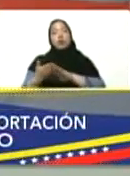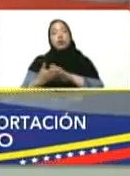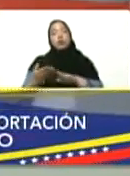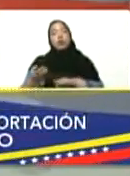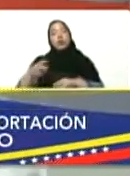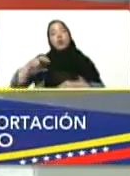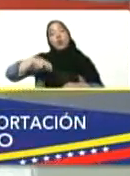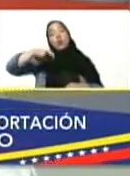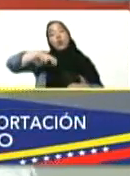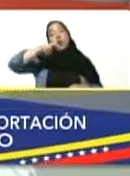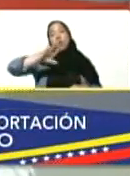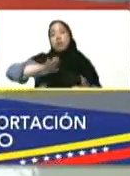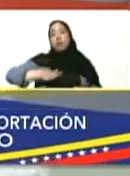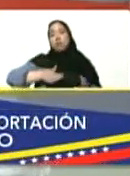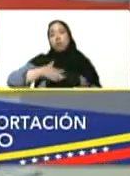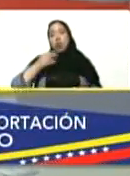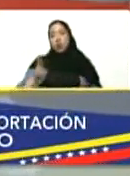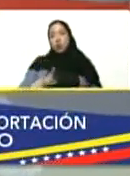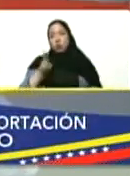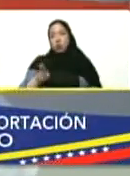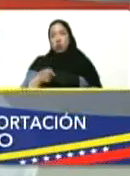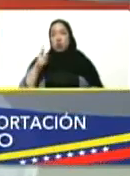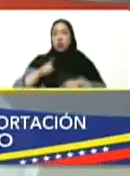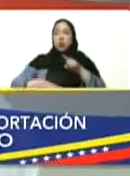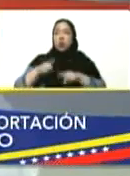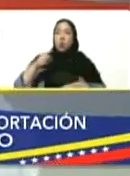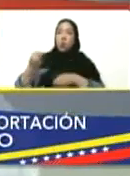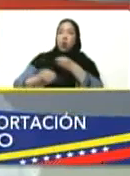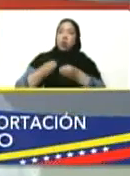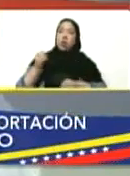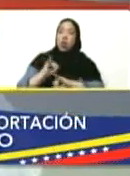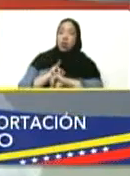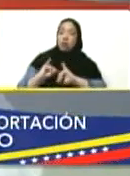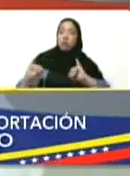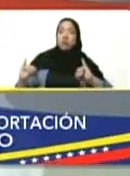no pudiera utilizarse. Una cosa es bloquear,